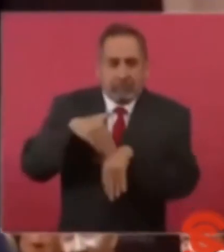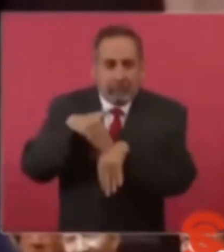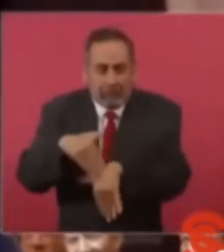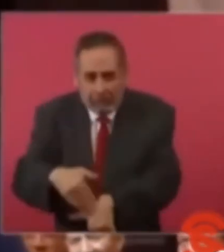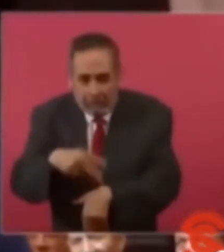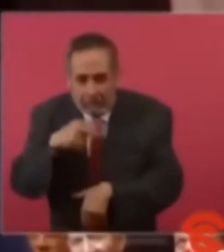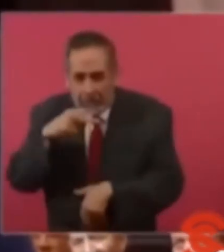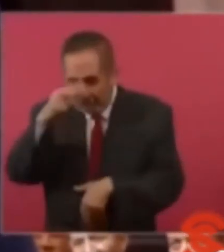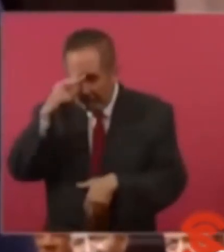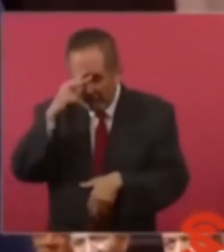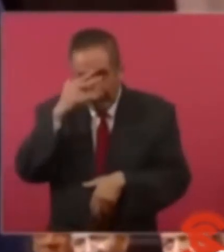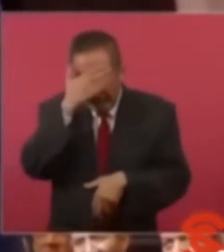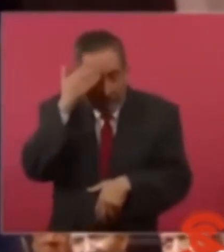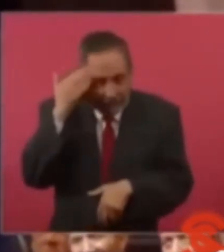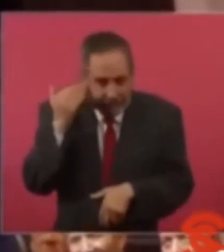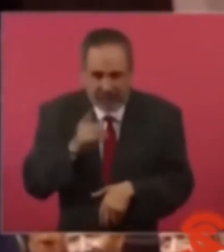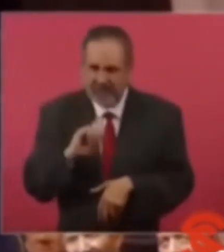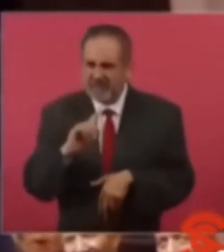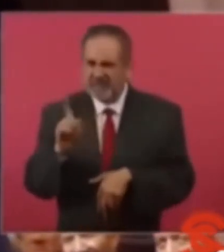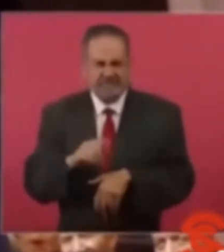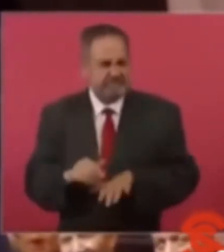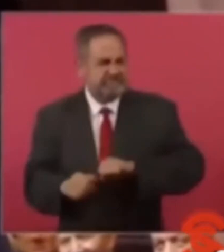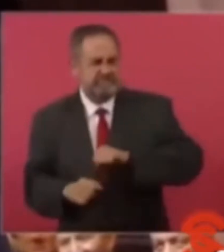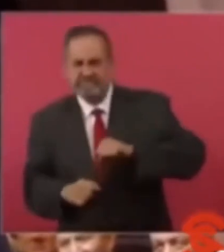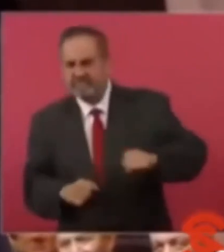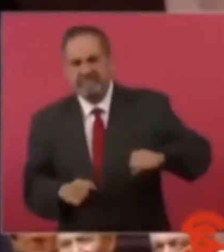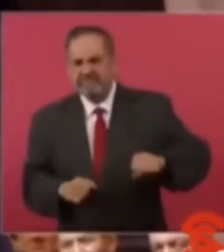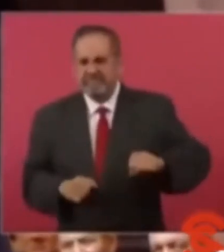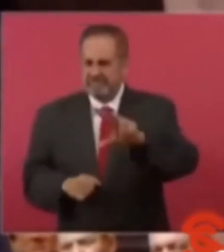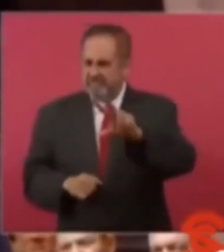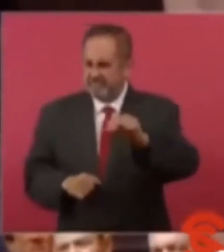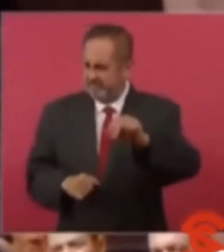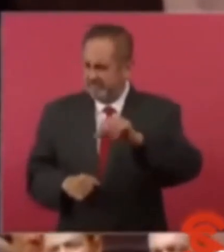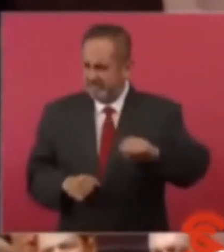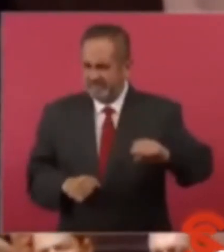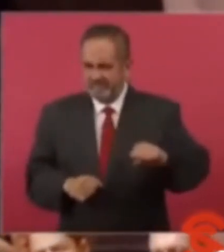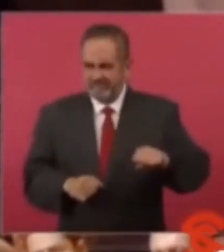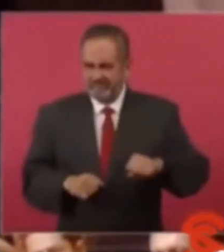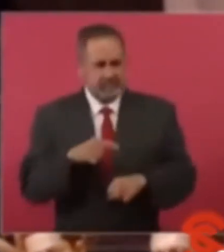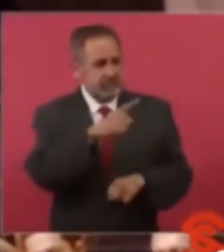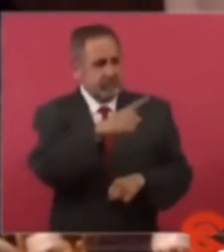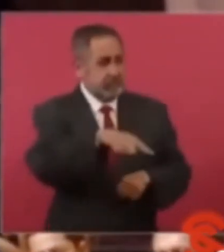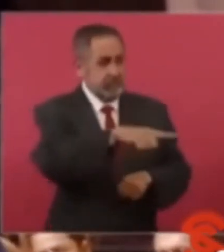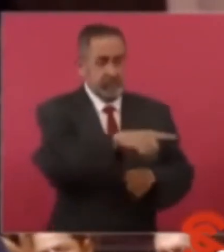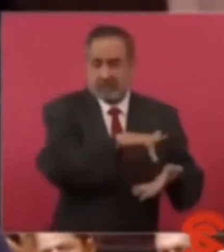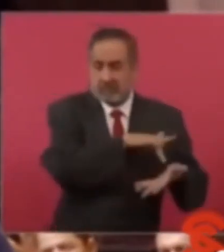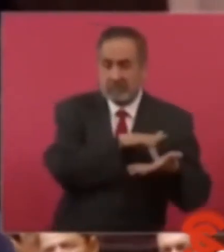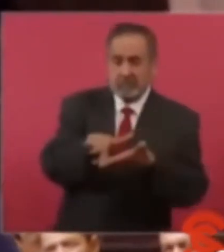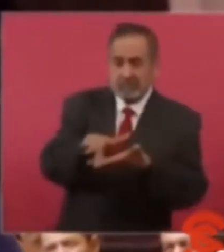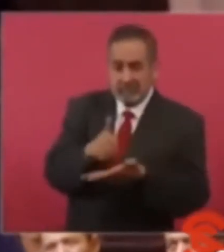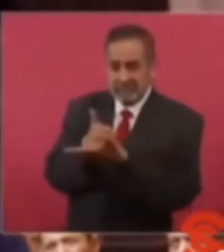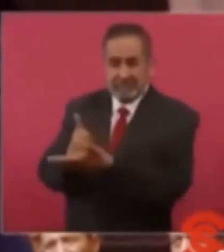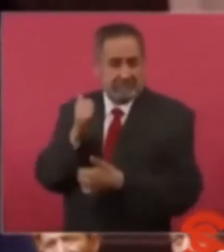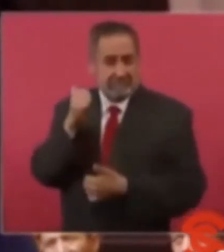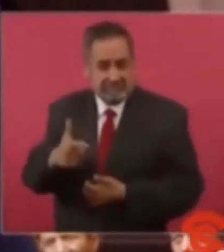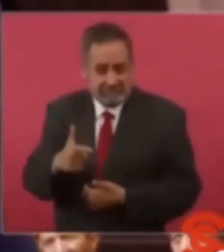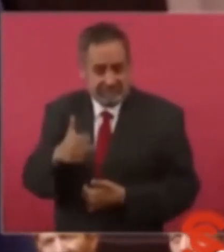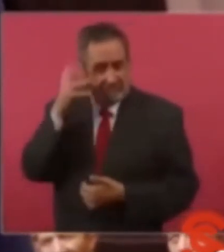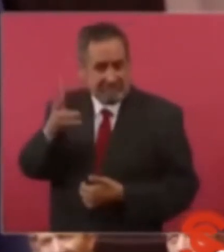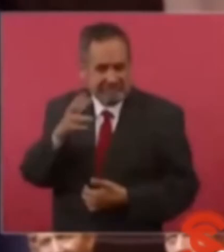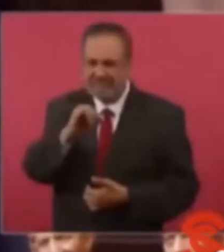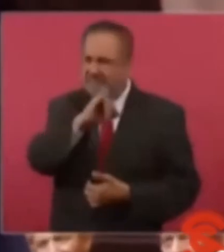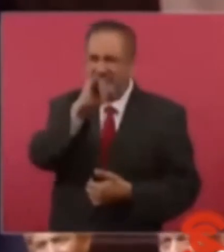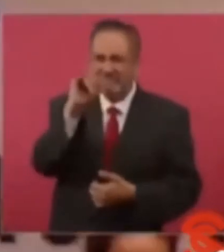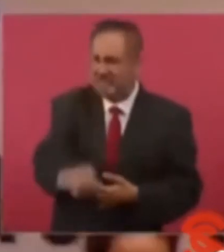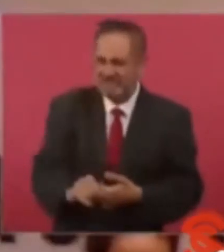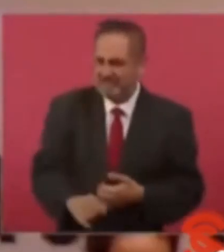ingenuos. No se va a contar nunca con el respaldo de las élites.